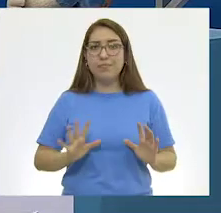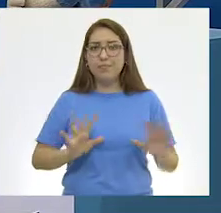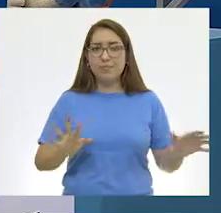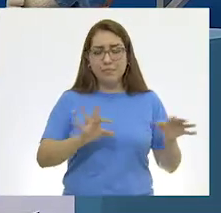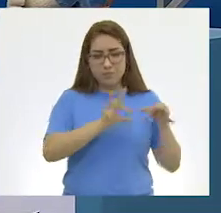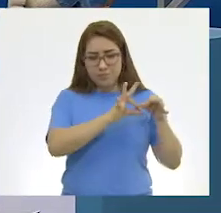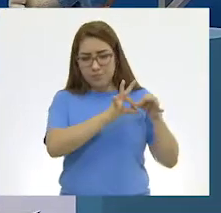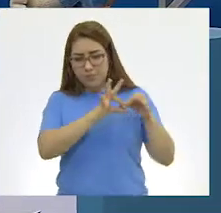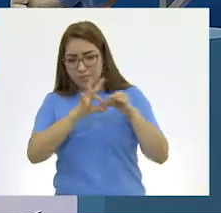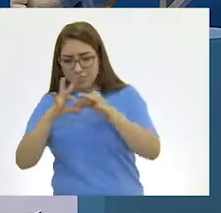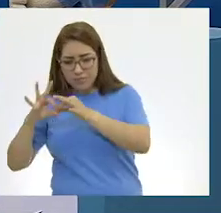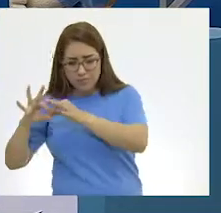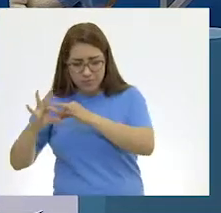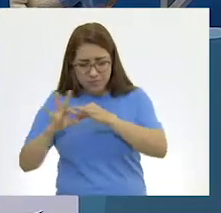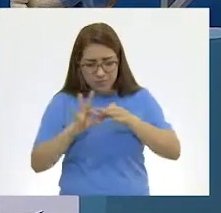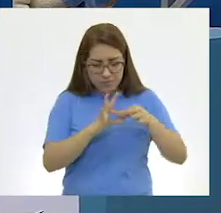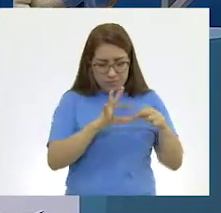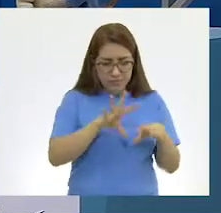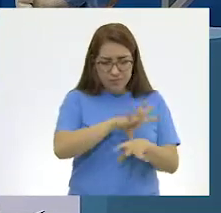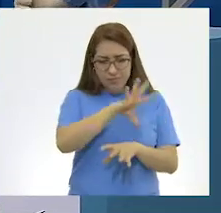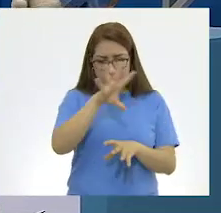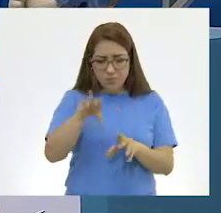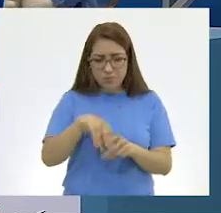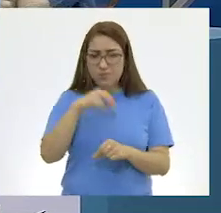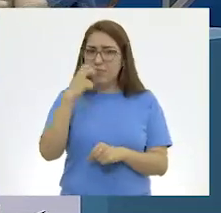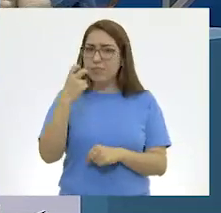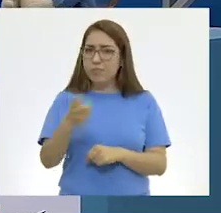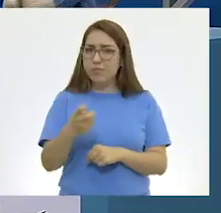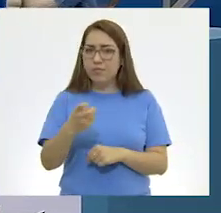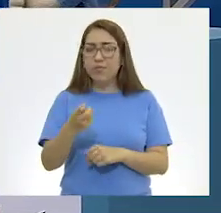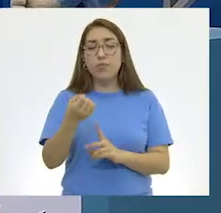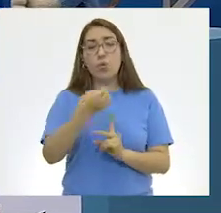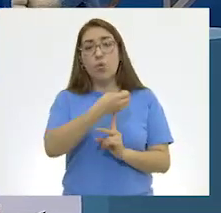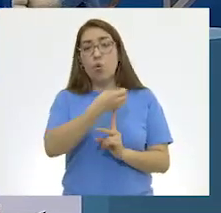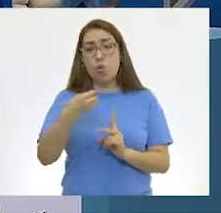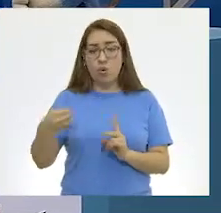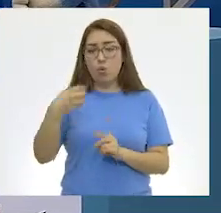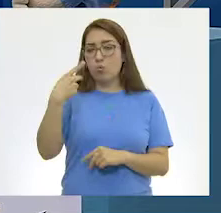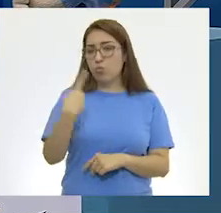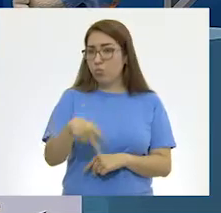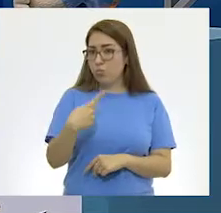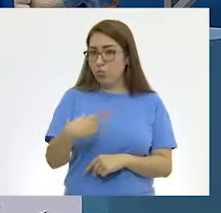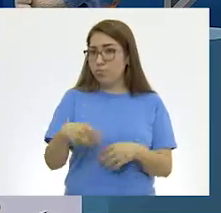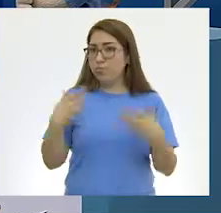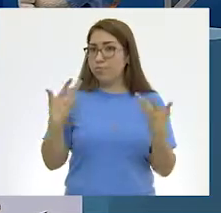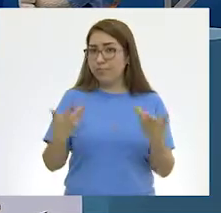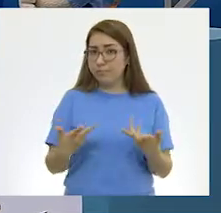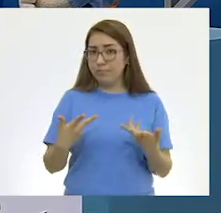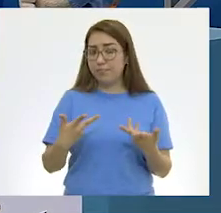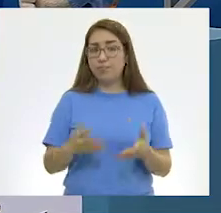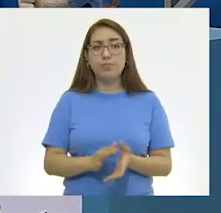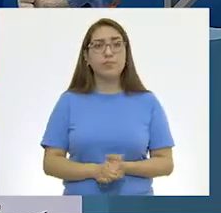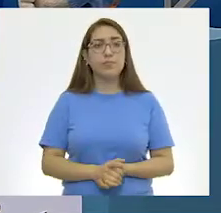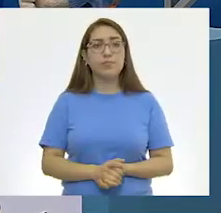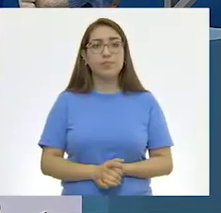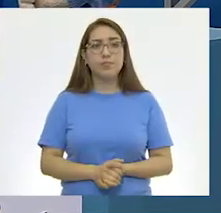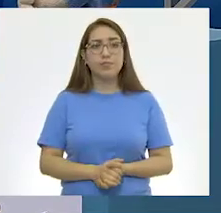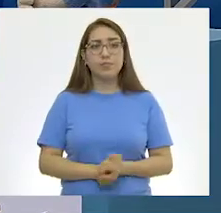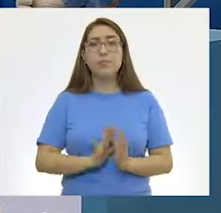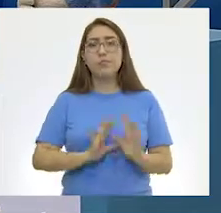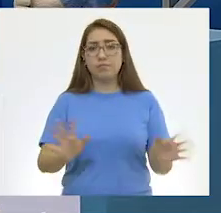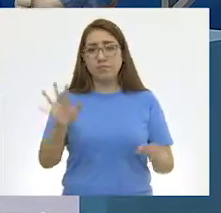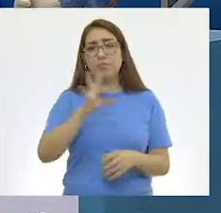estas partes en un mismo documento, así, en el orden en lo que lo hemos hecho, ya podríamos hacer